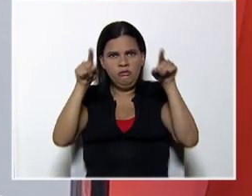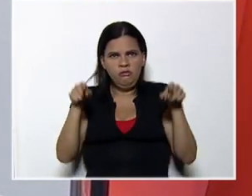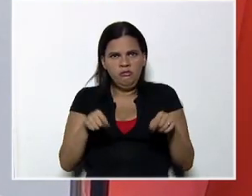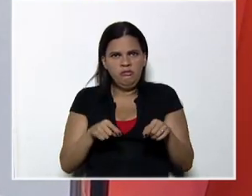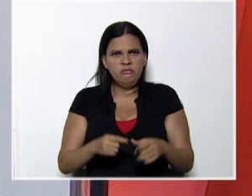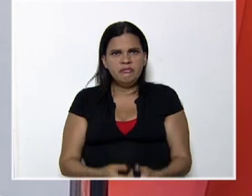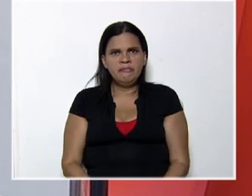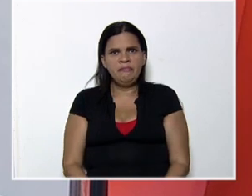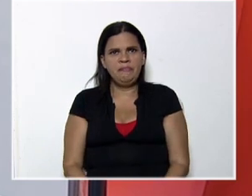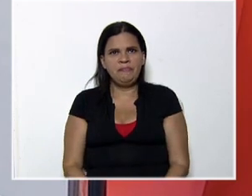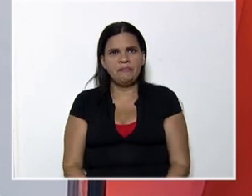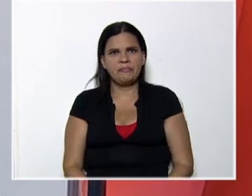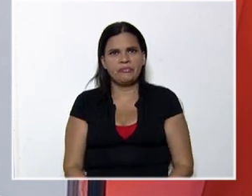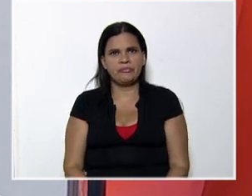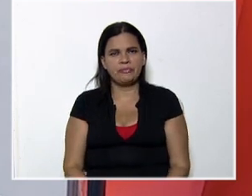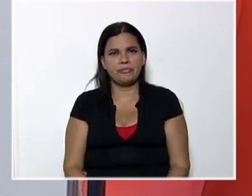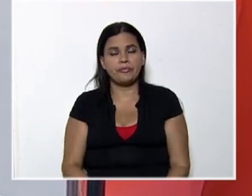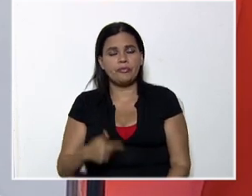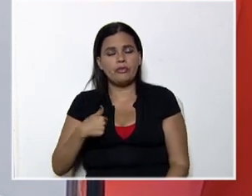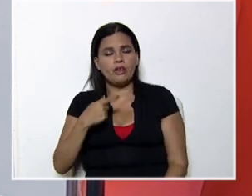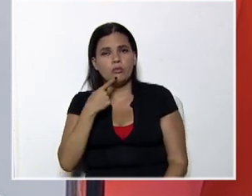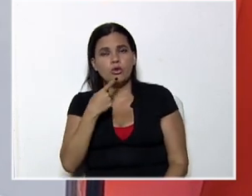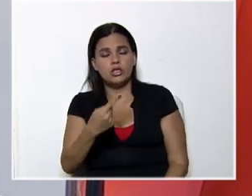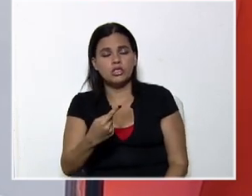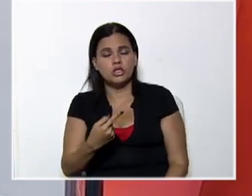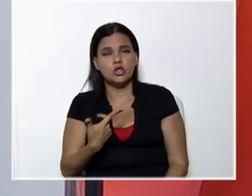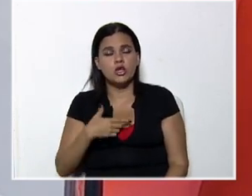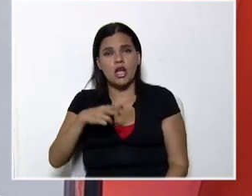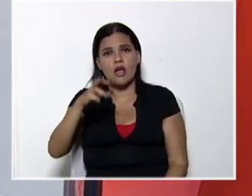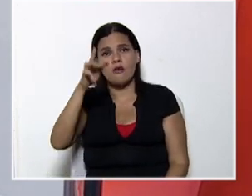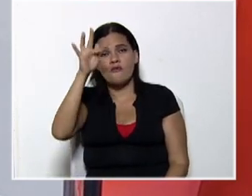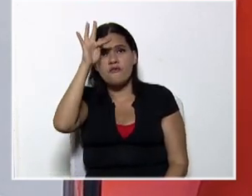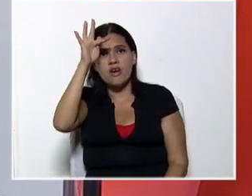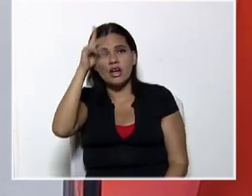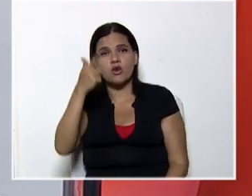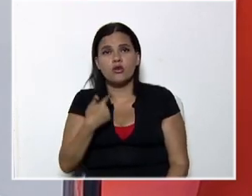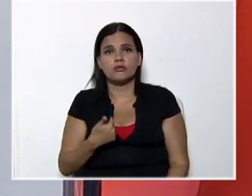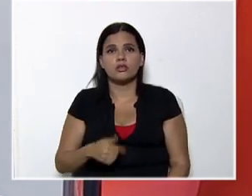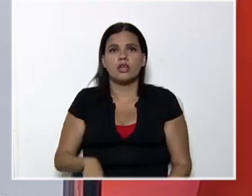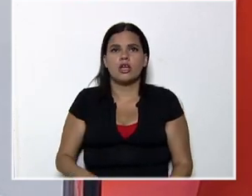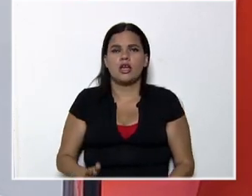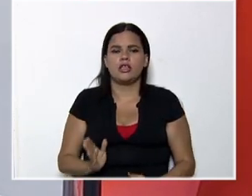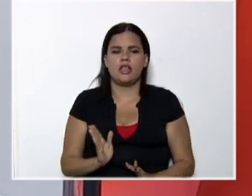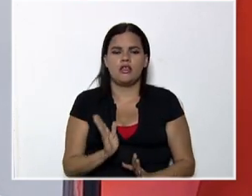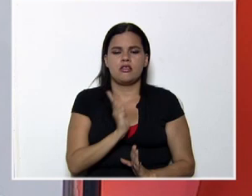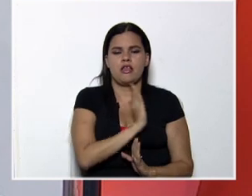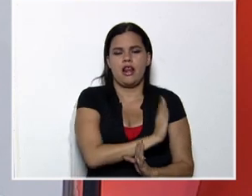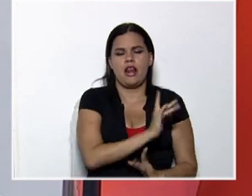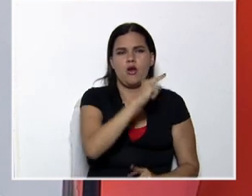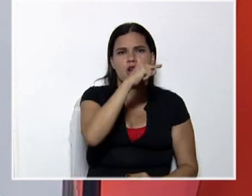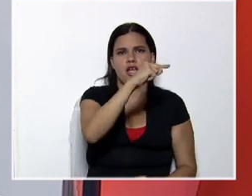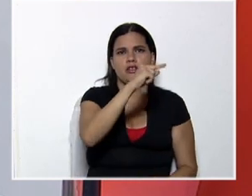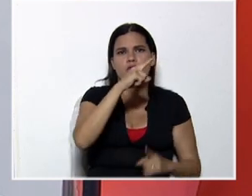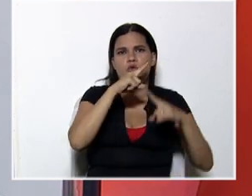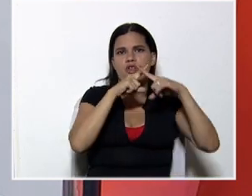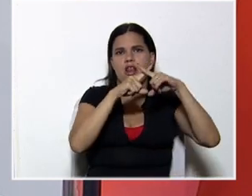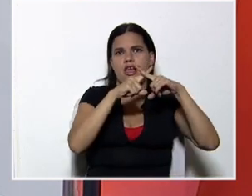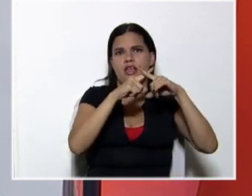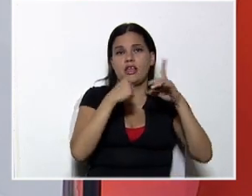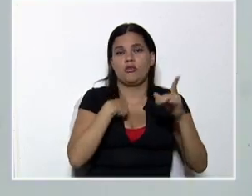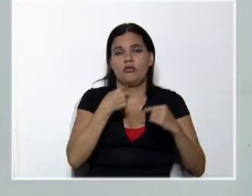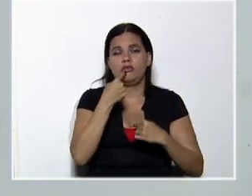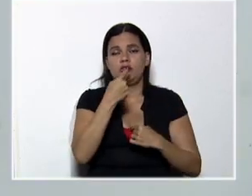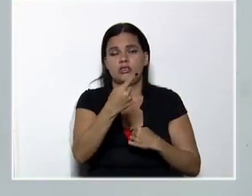paréntesis. Fíjense, habíamos dicho que Falcón estaba del lado negativo de las X, sería menos